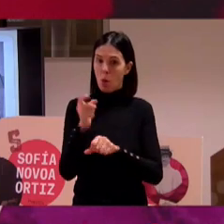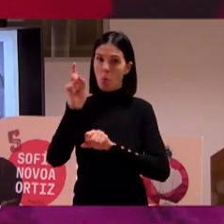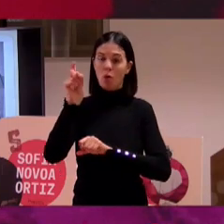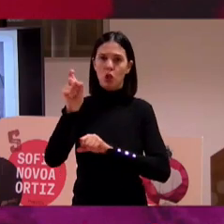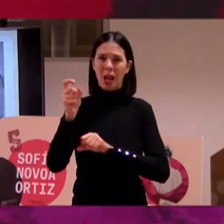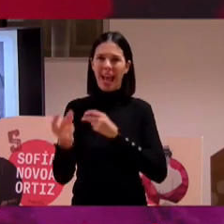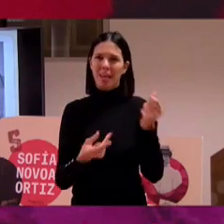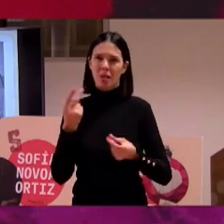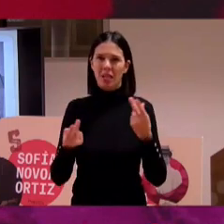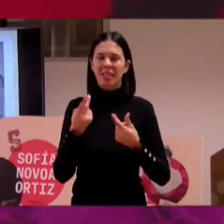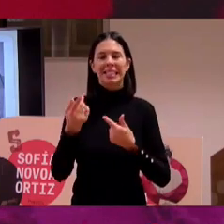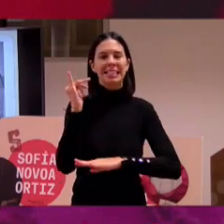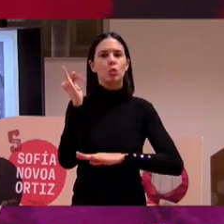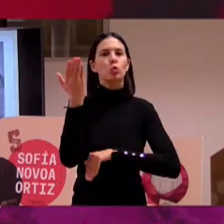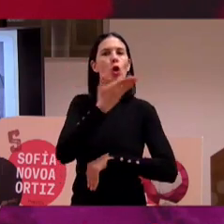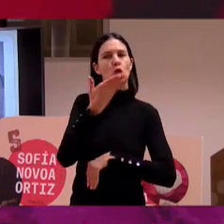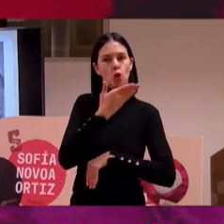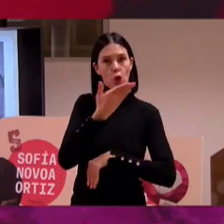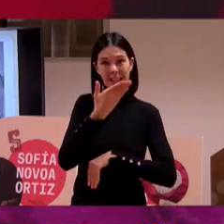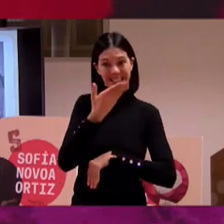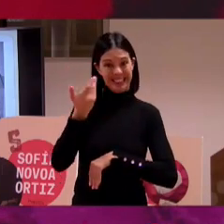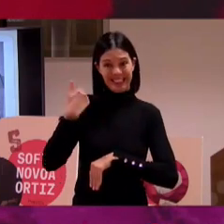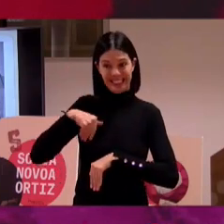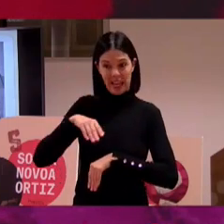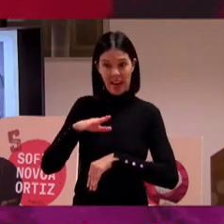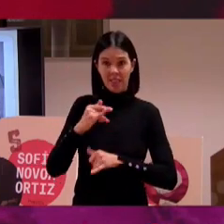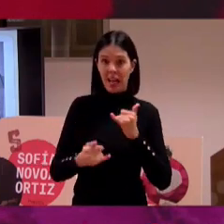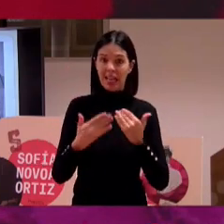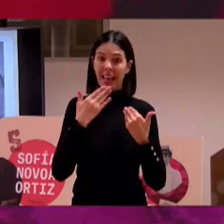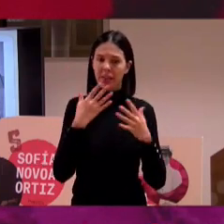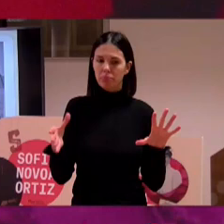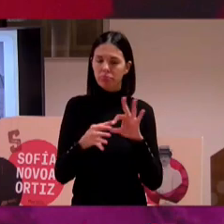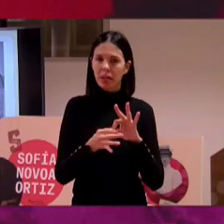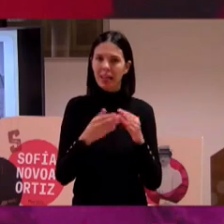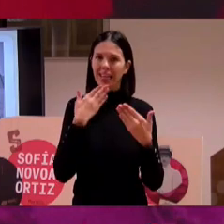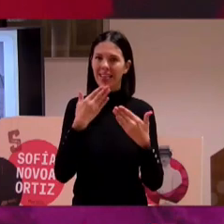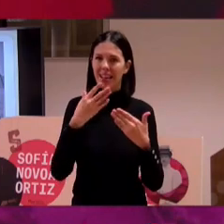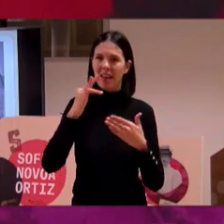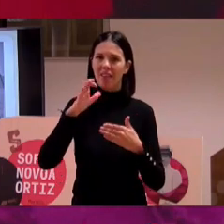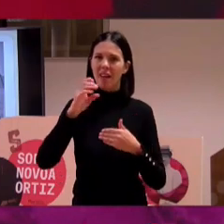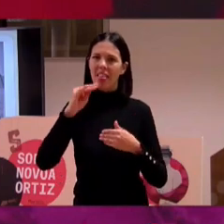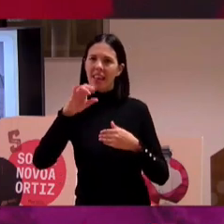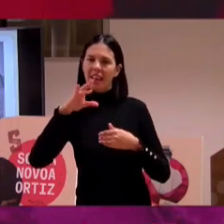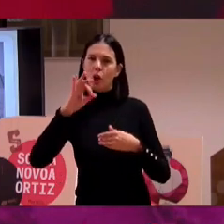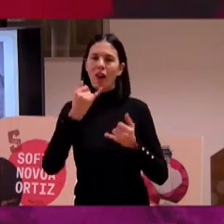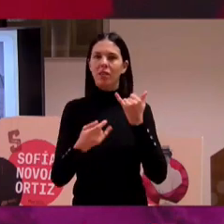de rítmica no Instituto Escola. E, finalmente, grazas a esta conexión e a través de Cedrico Nís, obtén un posto de profesora de español nos